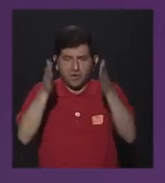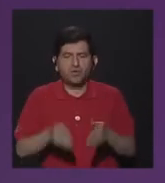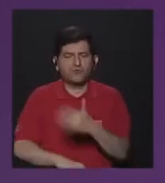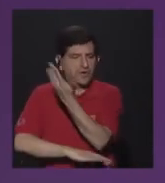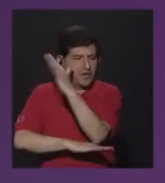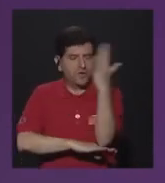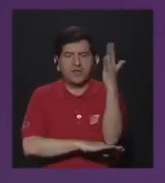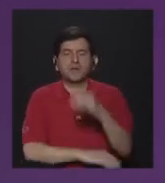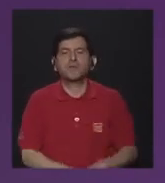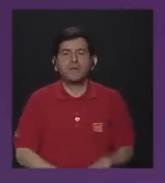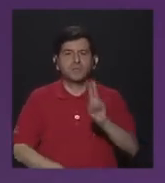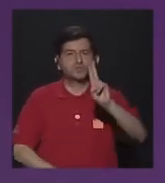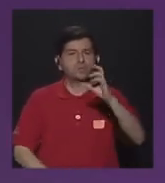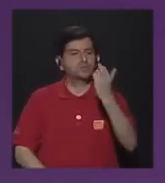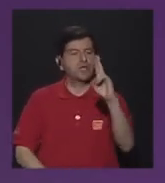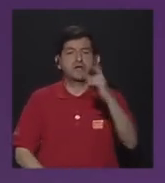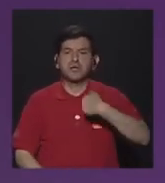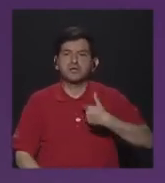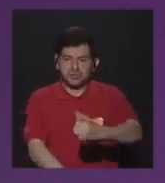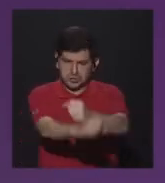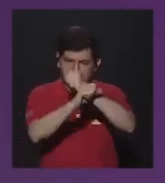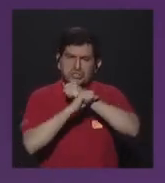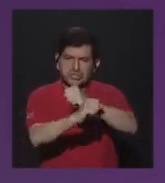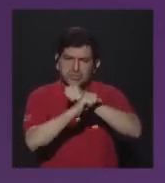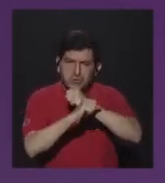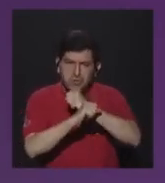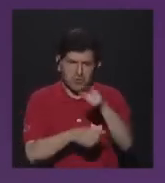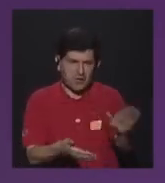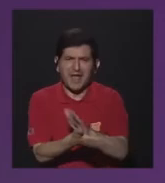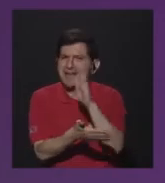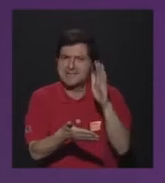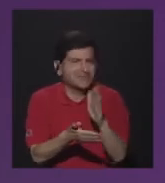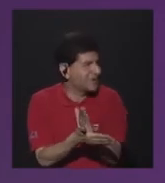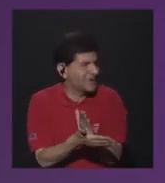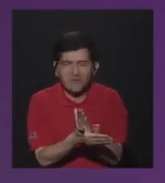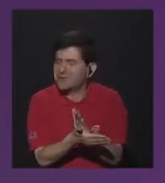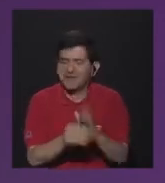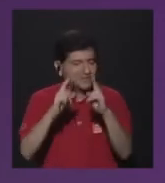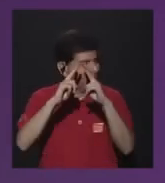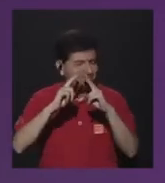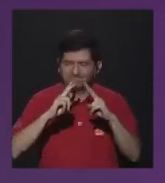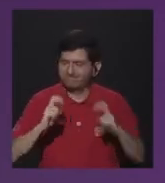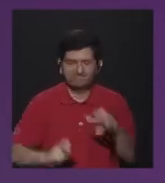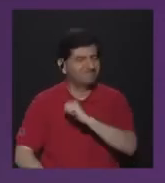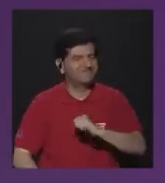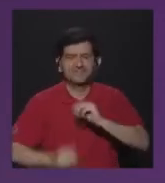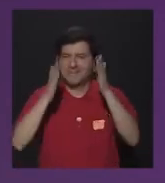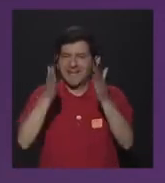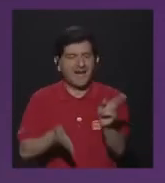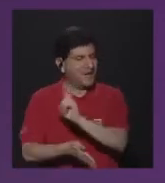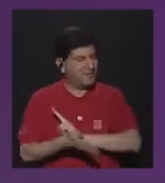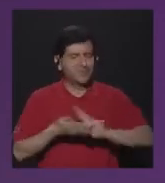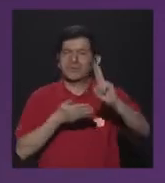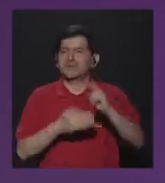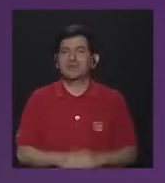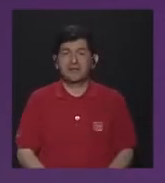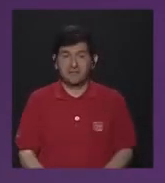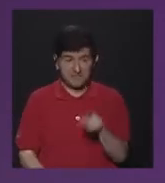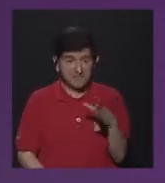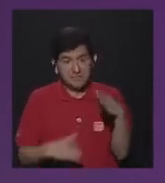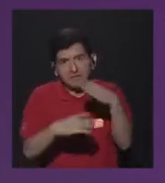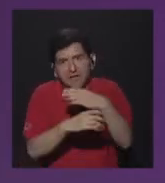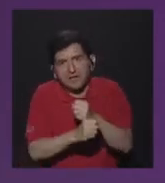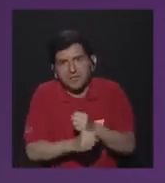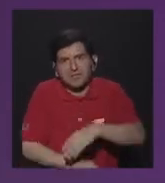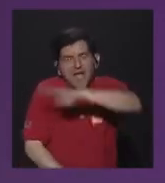y yo estoy completamente seguro marta que esos documentos no fueron revisados por las autoridades universitarias porque si lo hubieran hecho